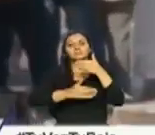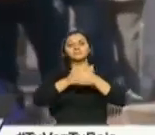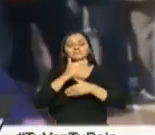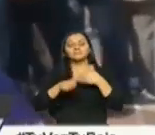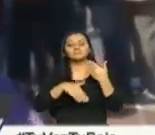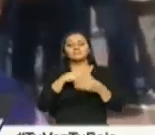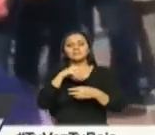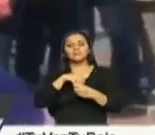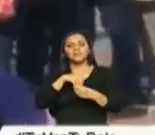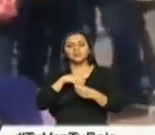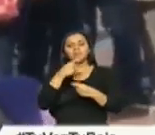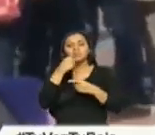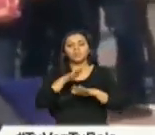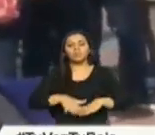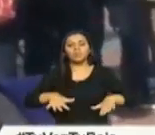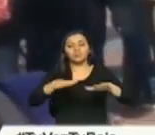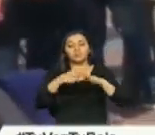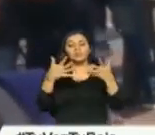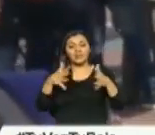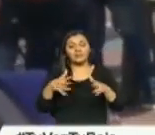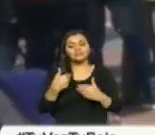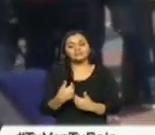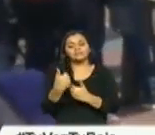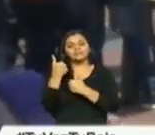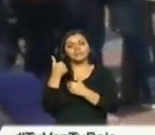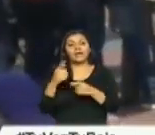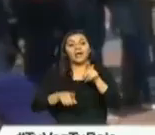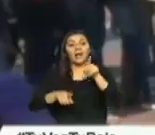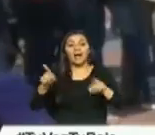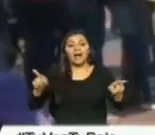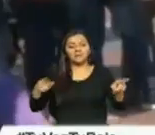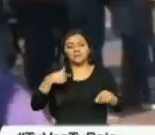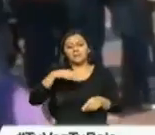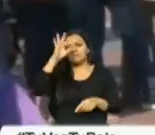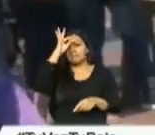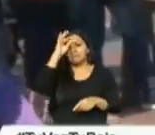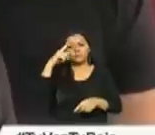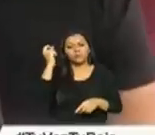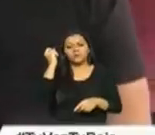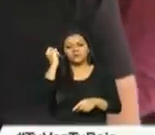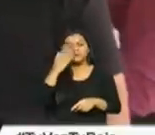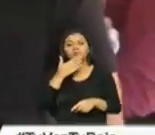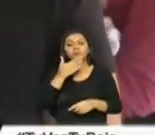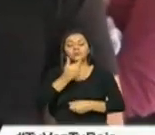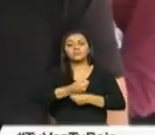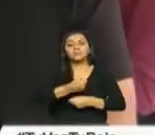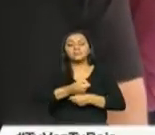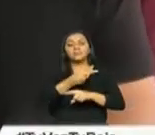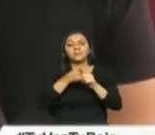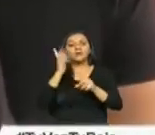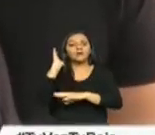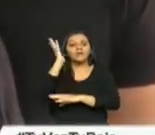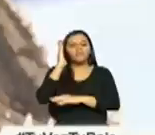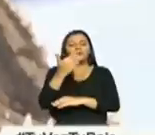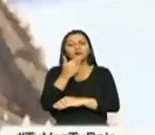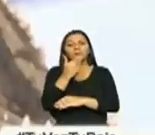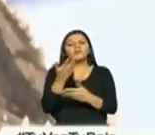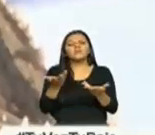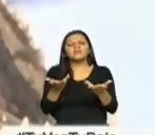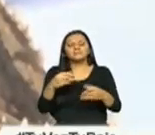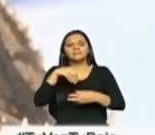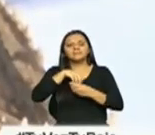para al público, pues que a veces uno no se entiende bien, entonces las charlas que nos